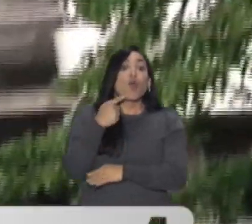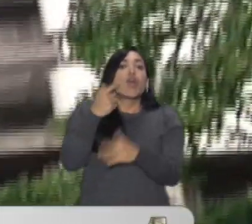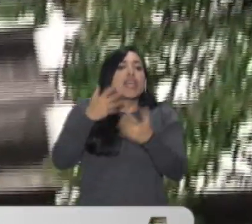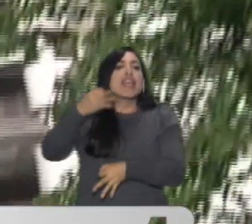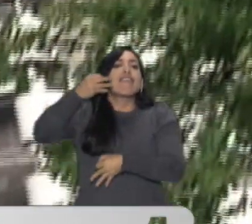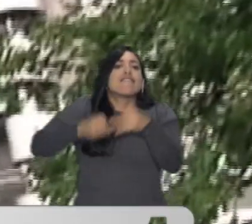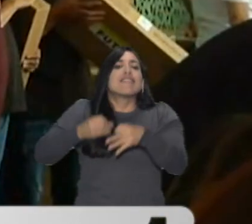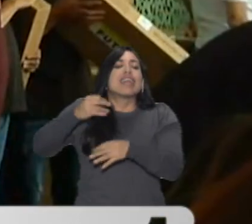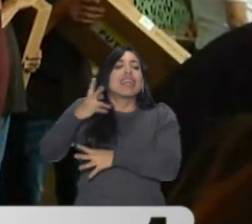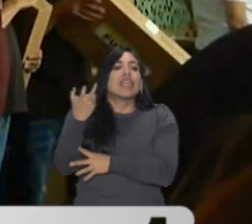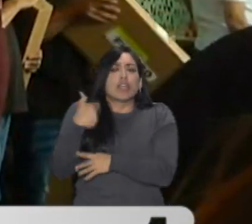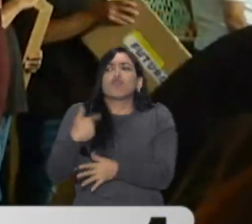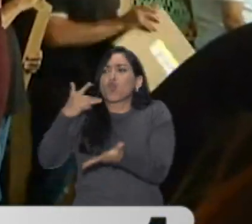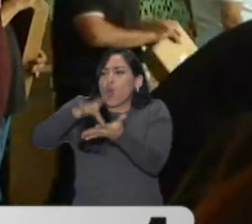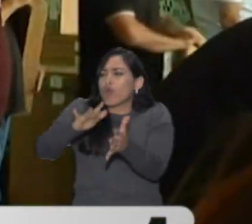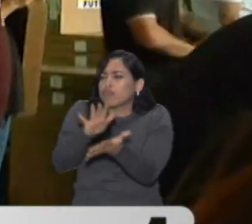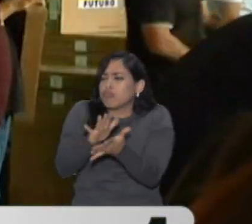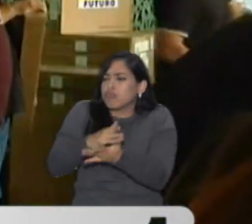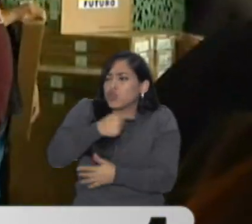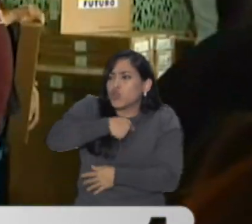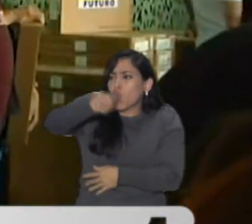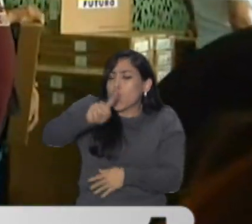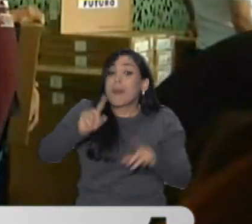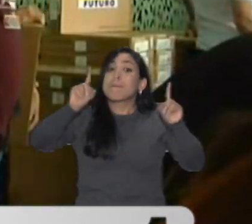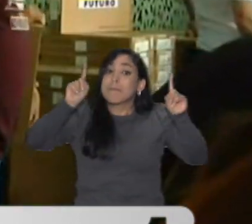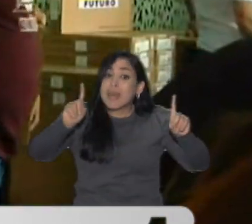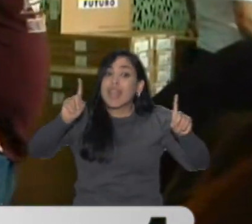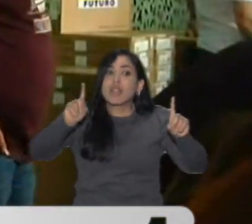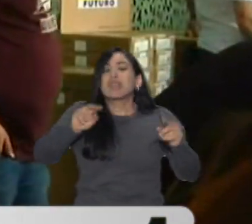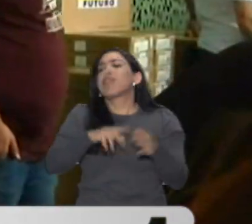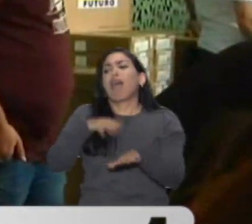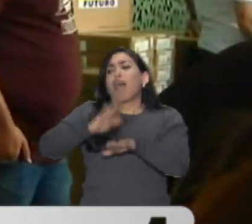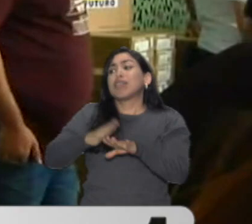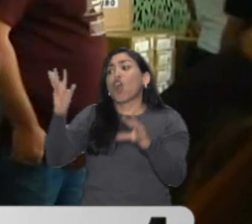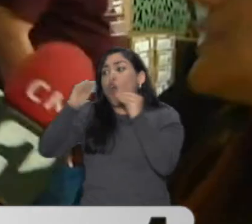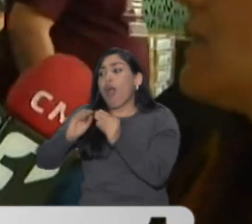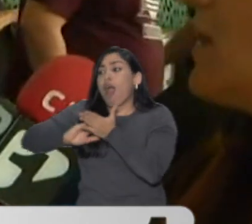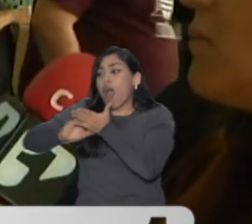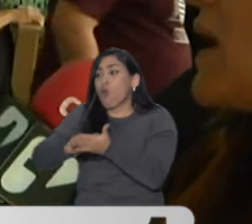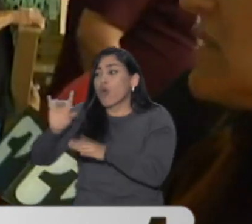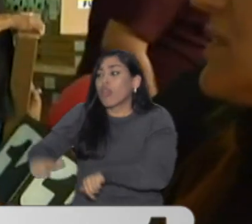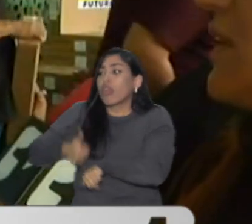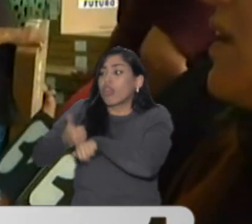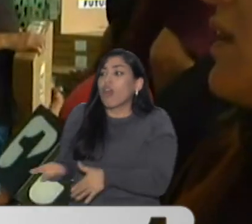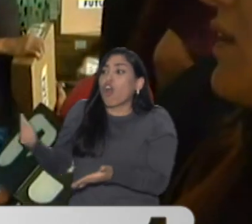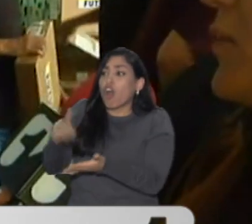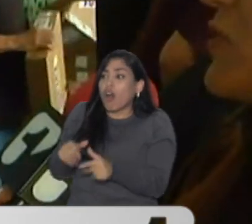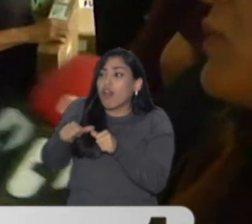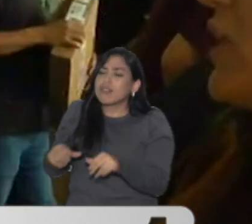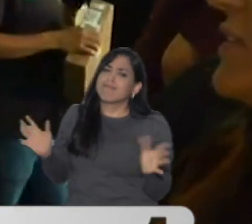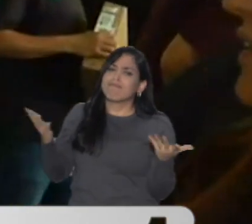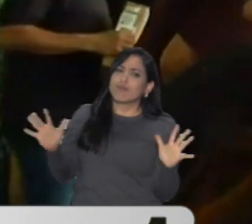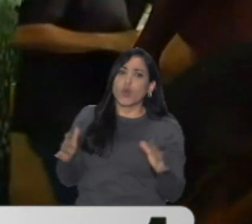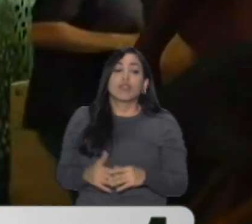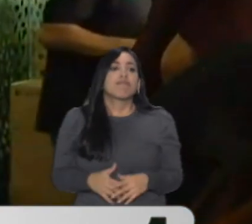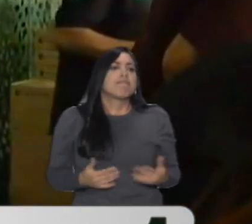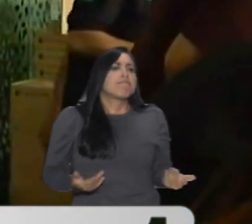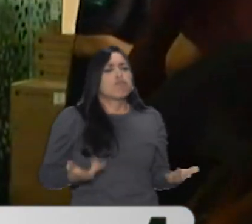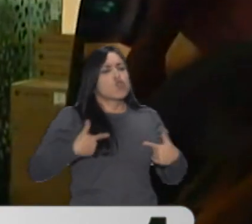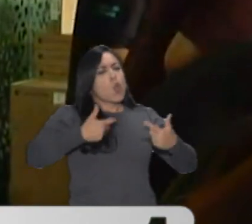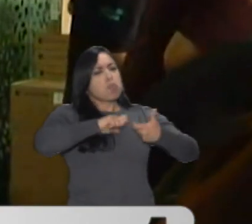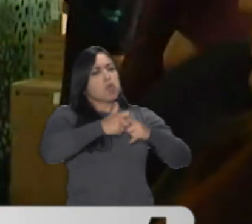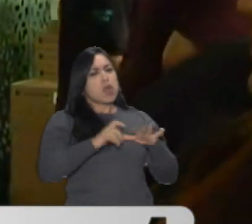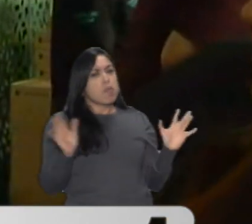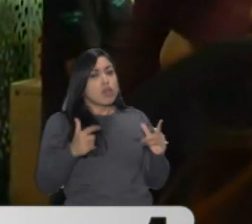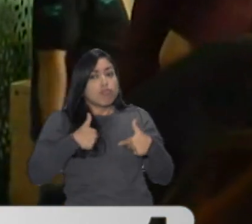que yo vaya directamente, pues yo voy, no hay ningún problema. Pero es a eso, a decirles que no vamos a conciliar. Es decir, ¿va a asistir a la próxima audiencia? Pues no hay problema,